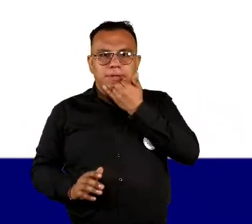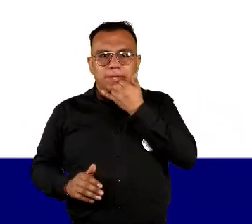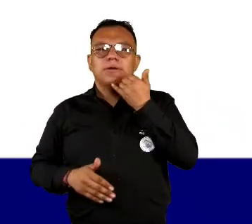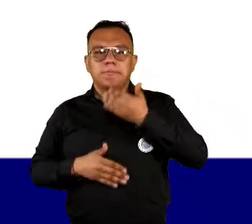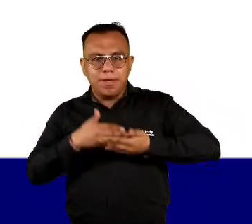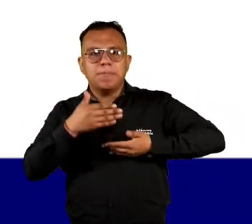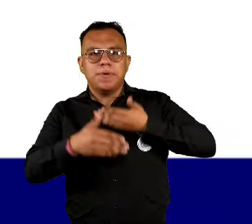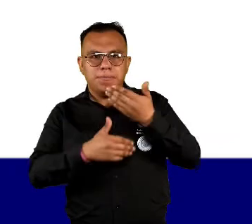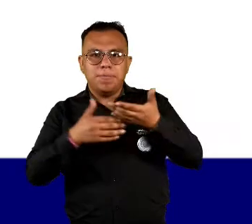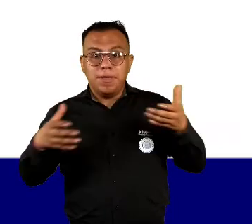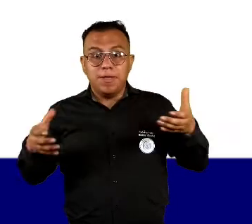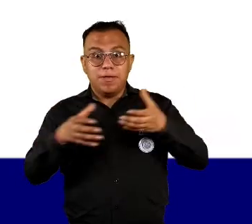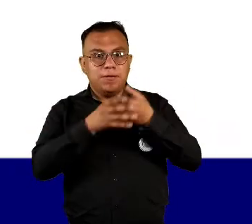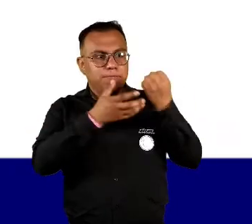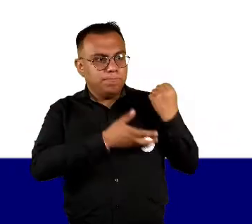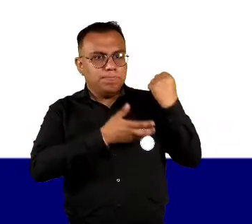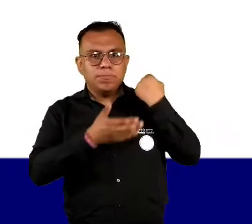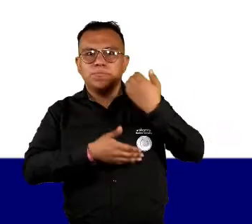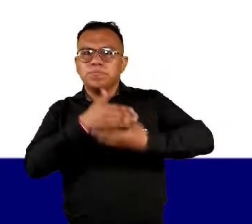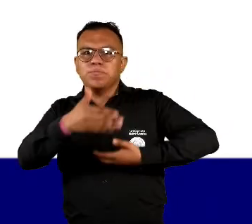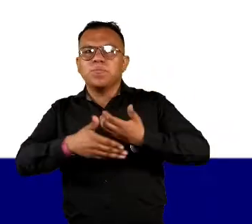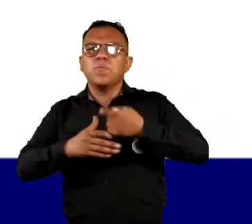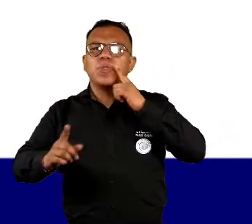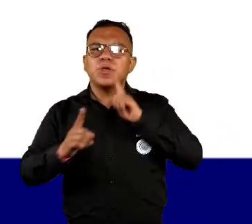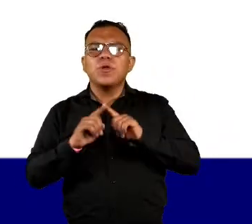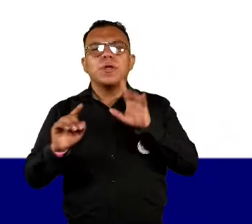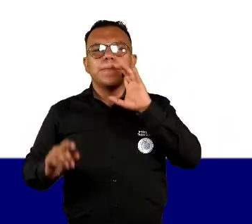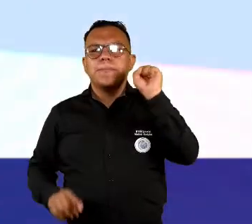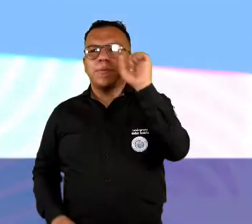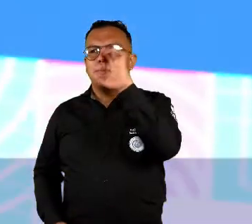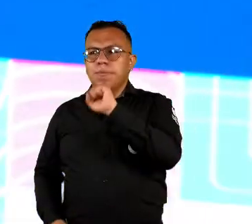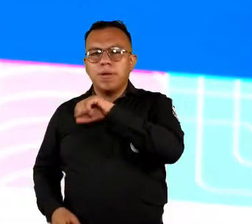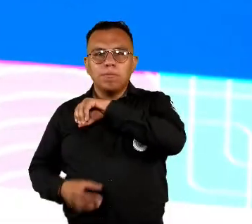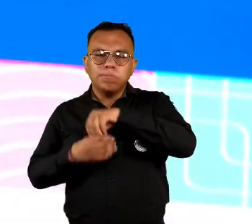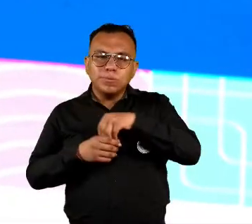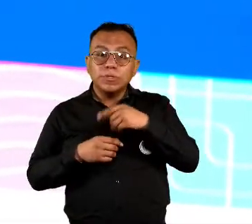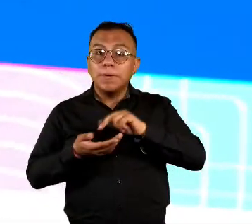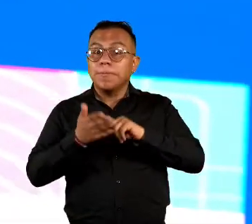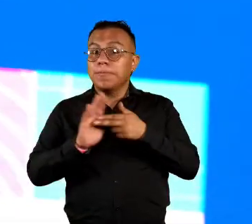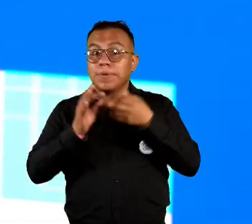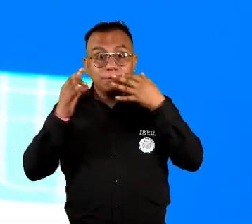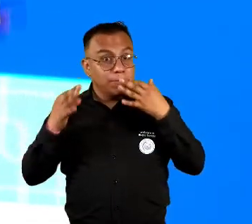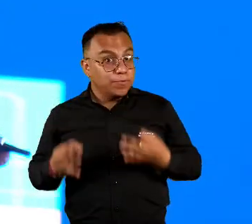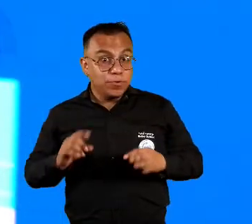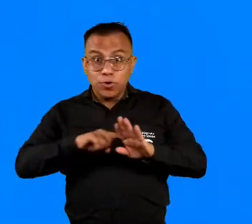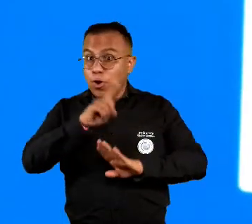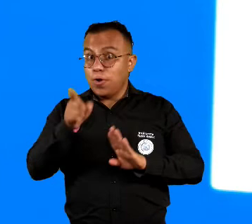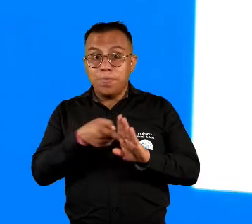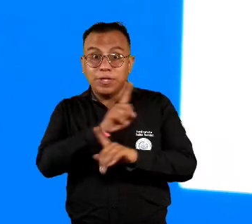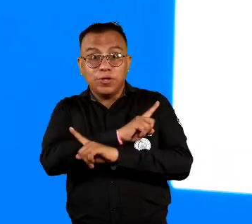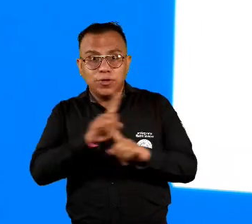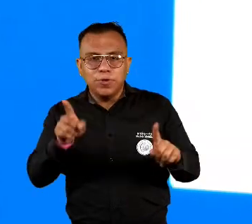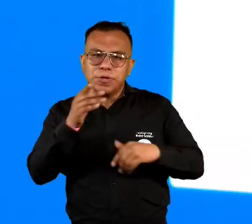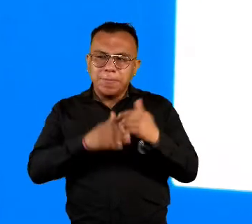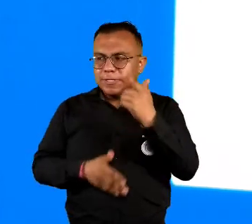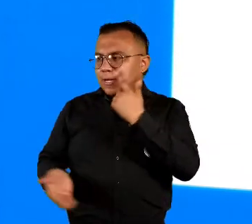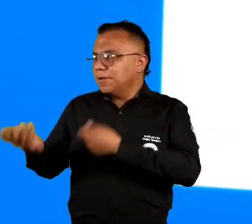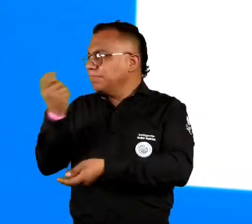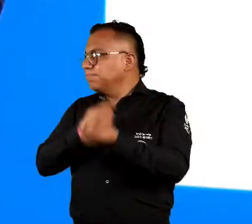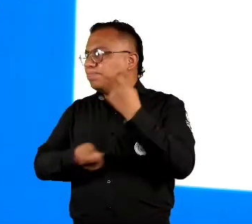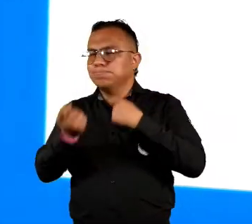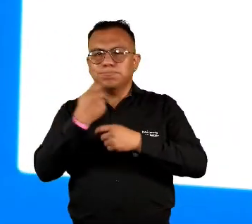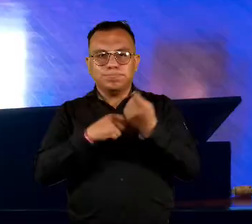a invertir en desarrolladores para capturar un contenido sin que esté finalizado y poder ponerlo en el